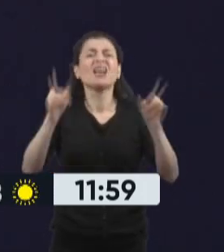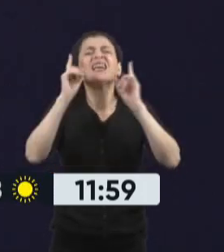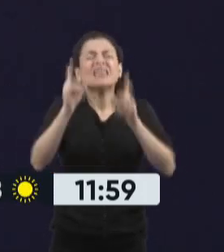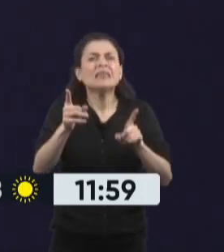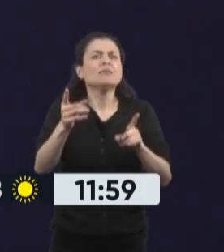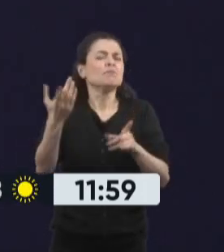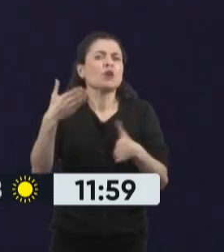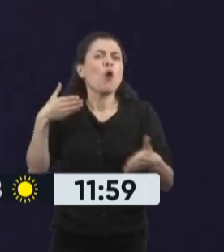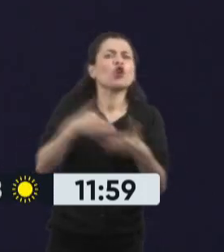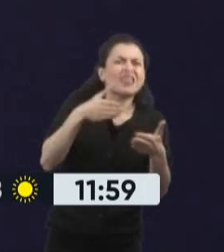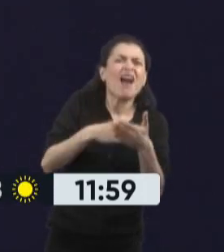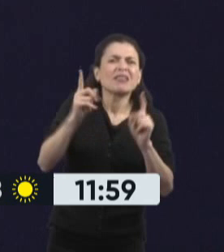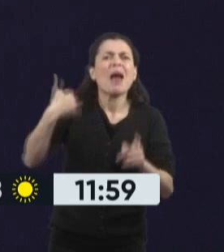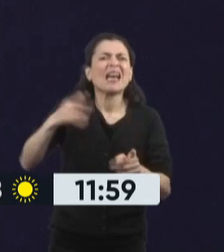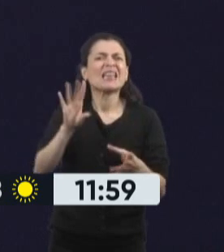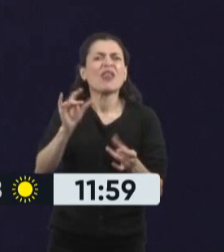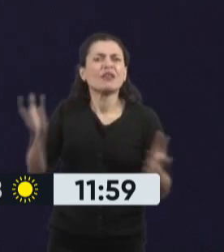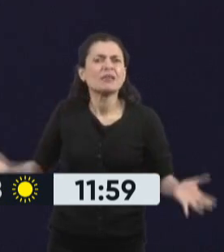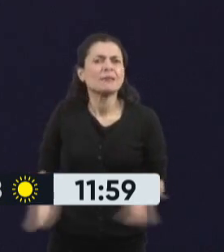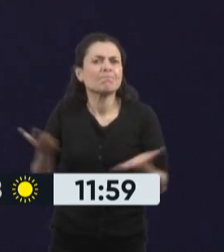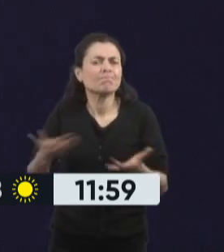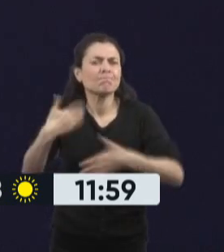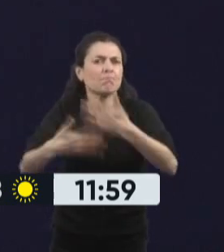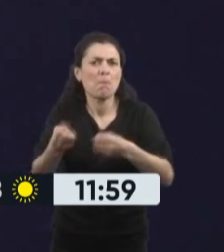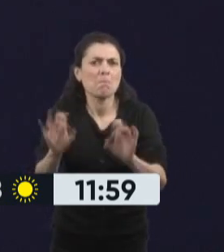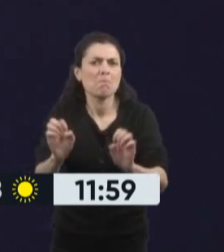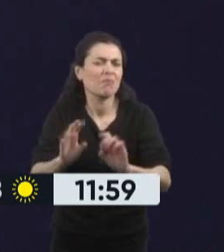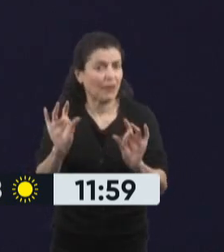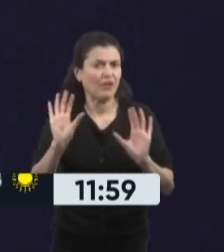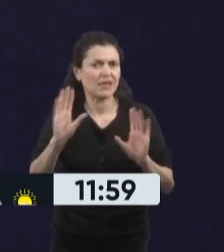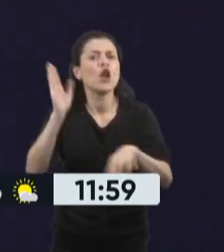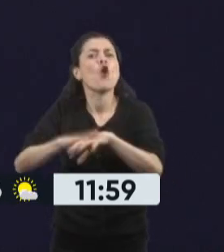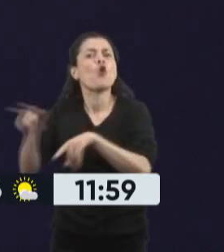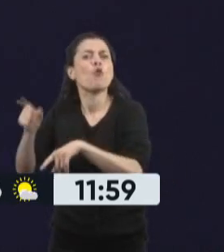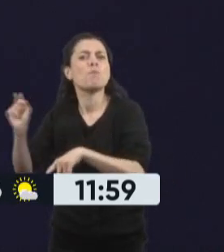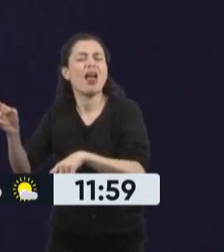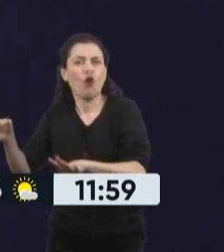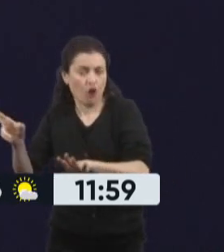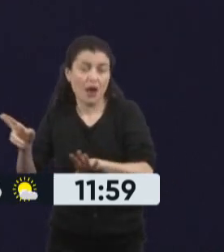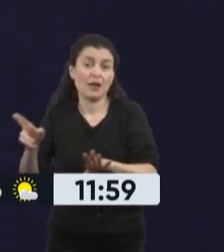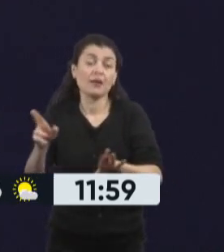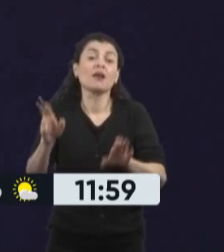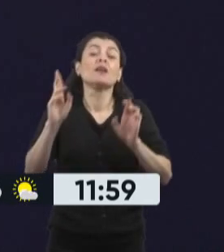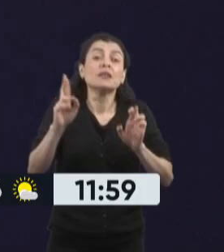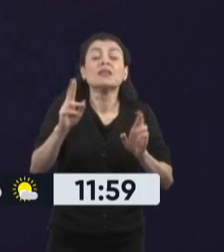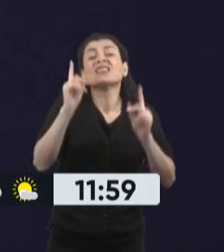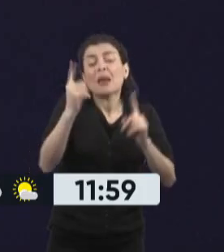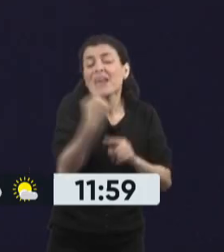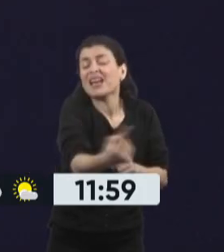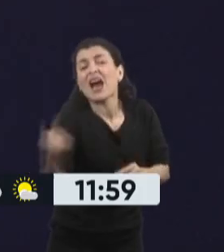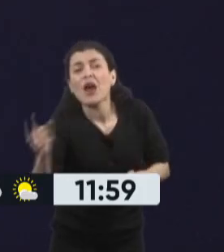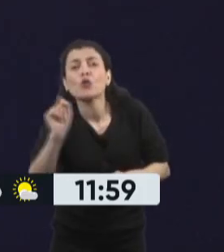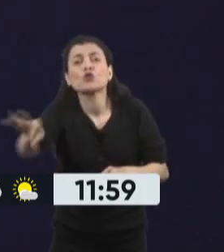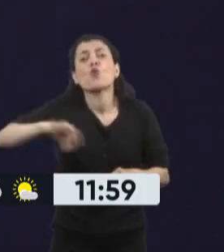también y es muy complejo para todos los argentinos, más allá de que después a cada uno le afecte, por supuesto, en su